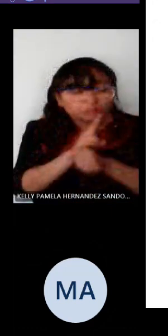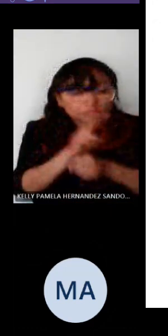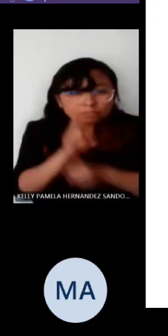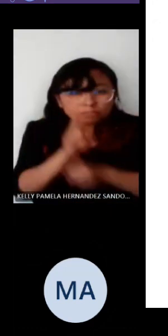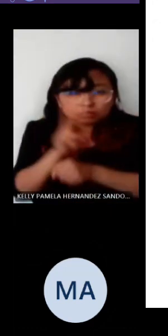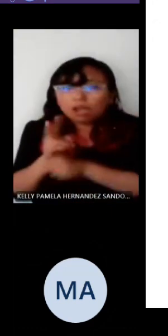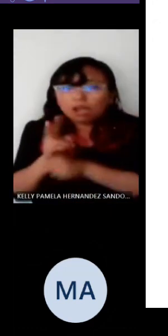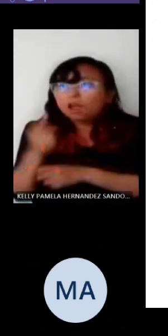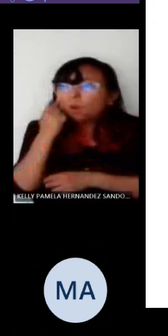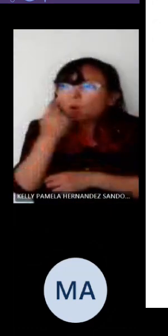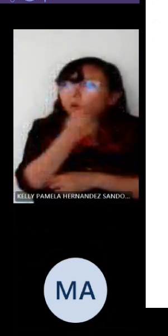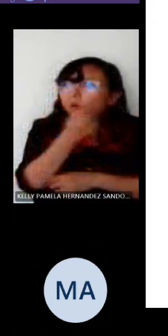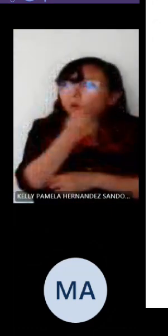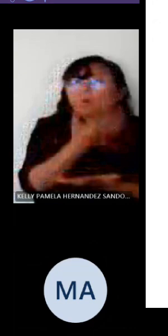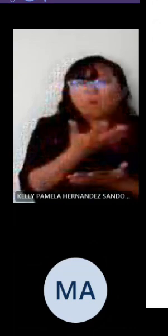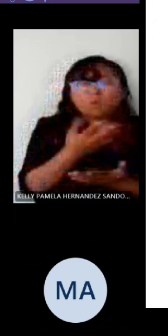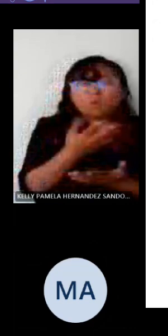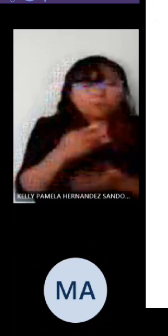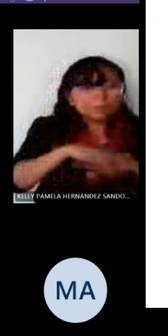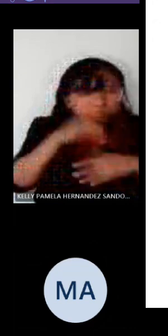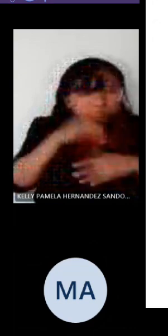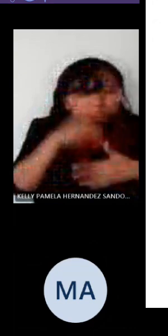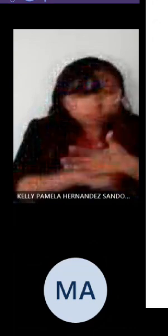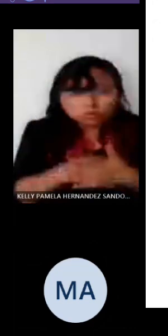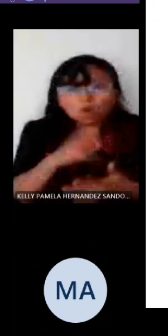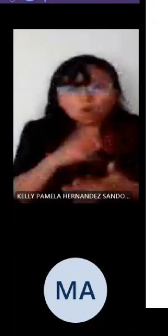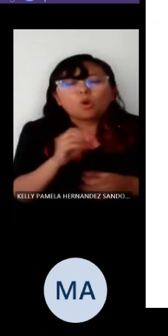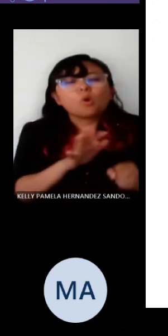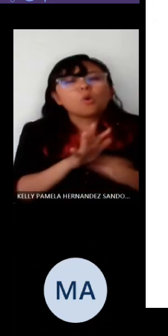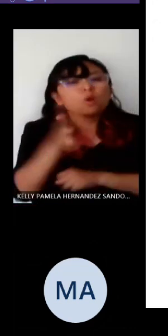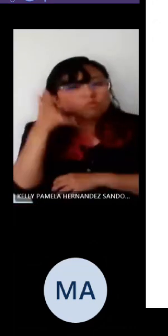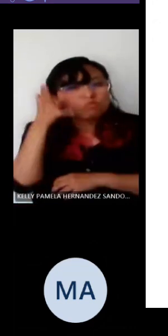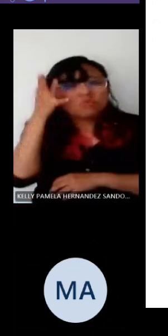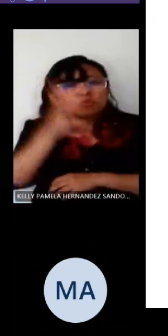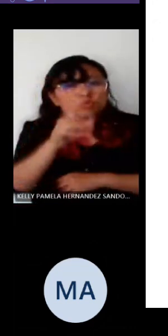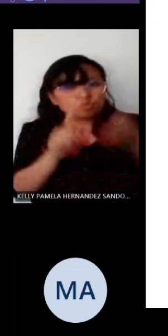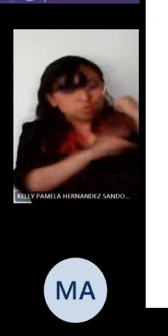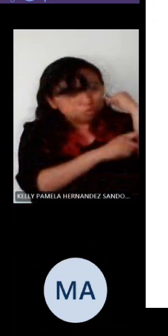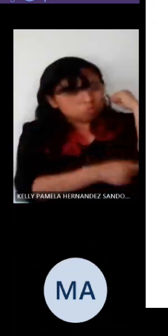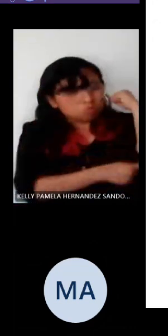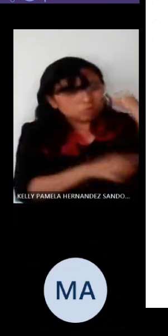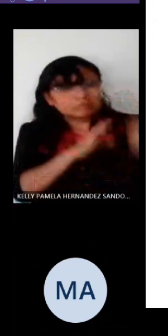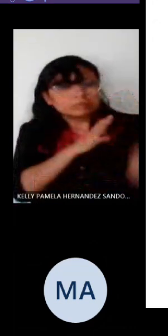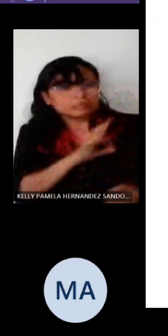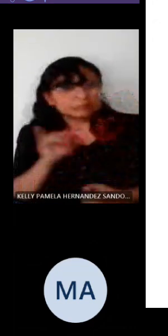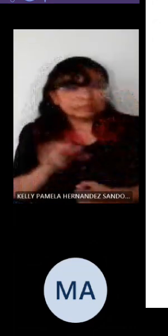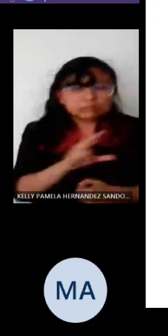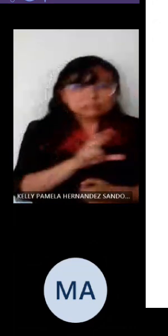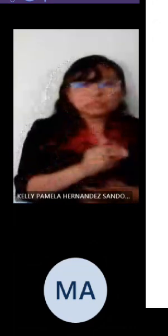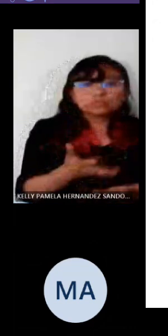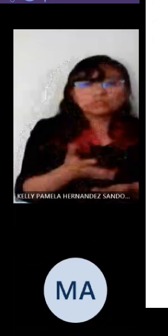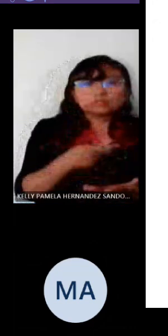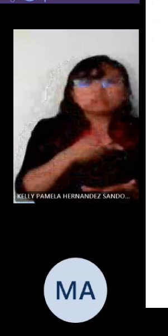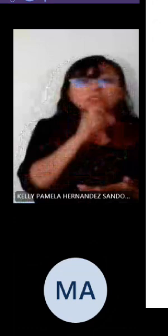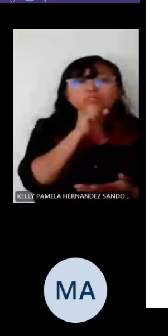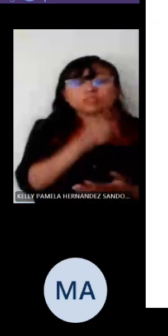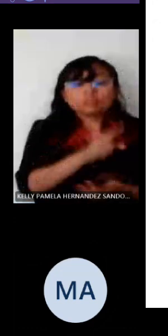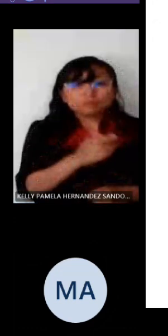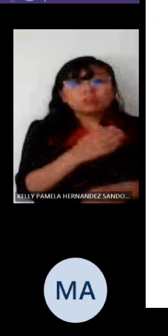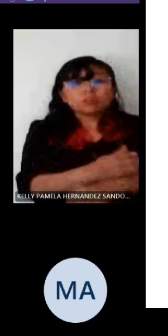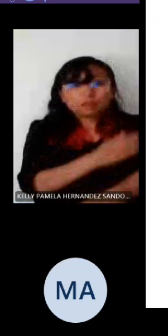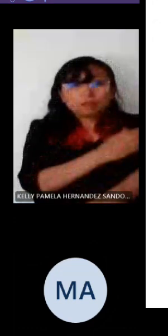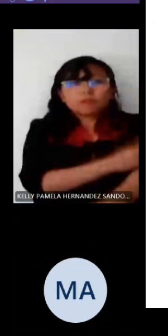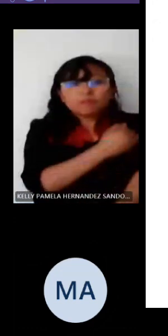¿no? Y cuáles son los riesgos, por ejemplo, para futuros embarazos, y también pues poder acompañar a la familia, que eso es algo